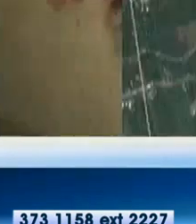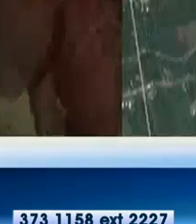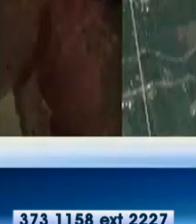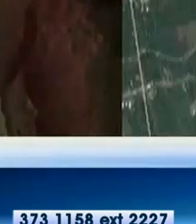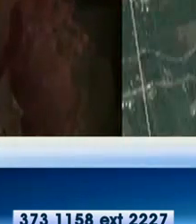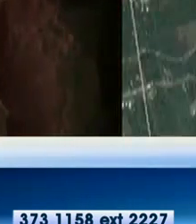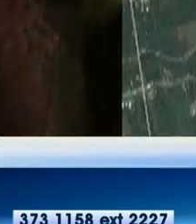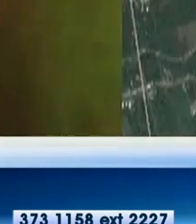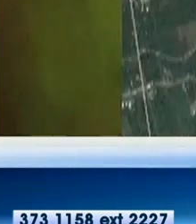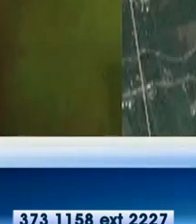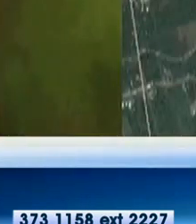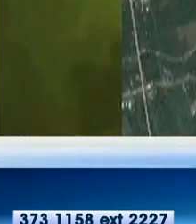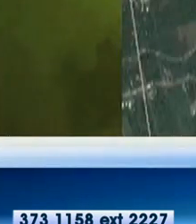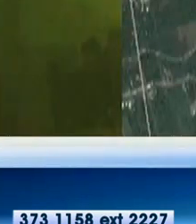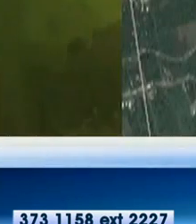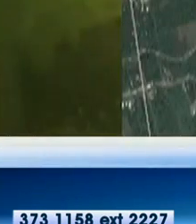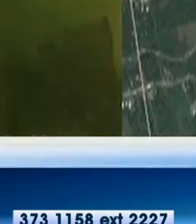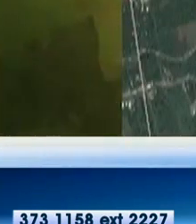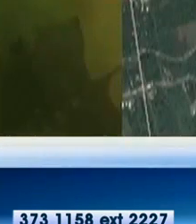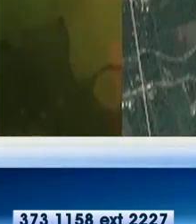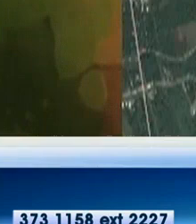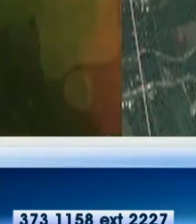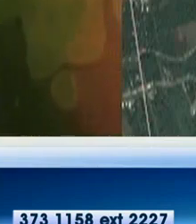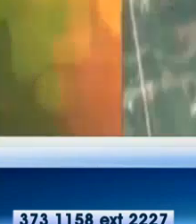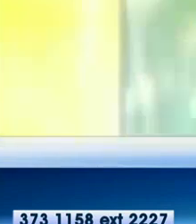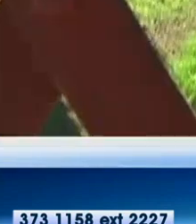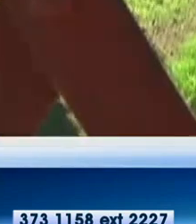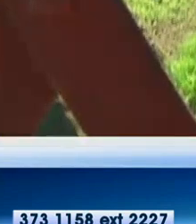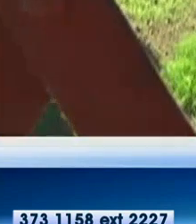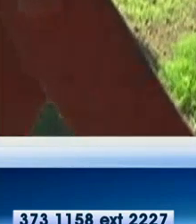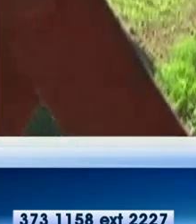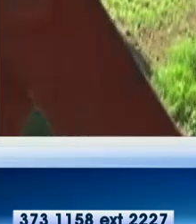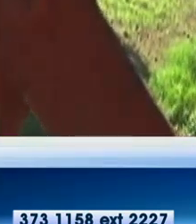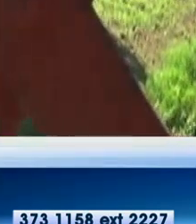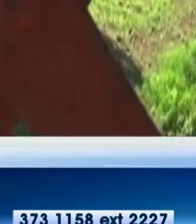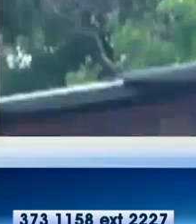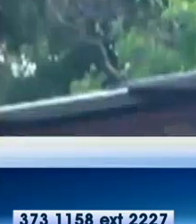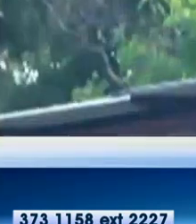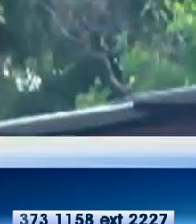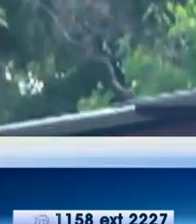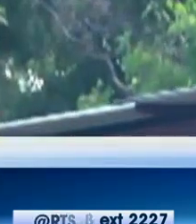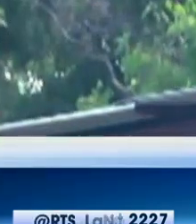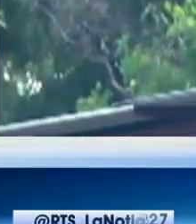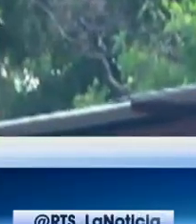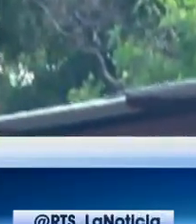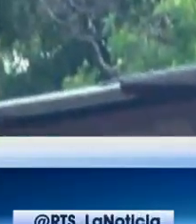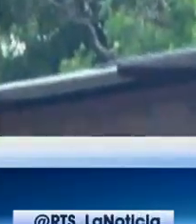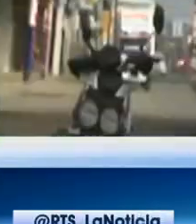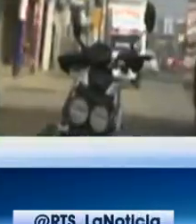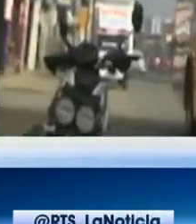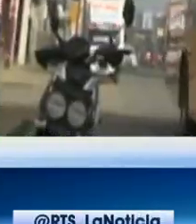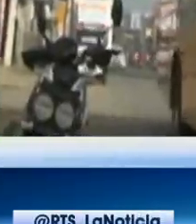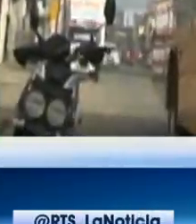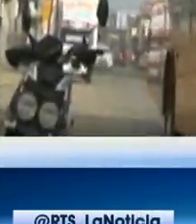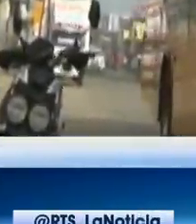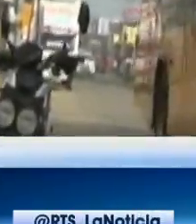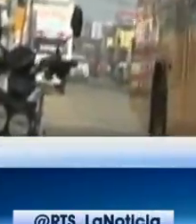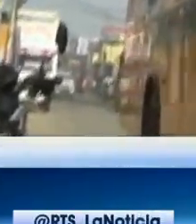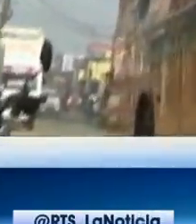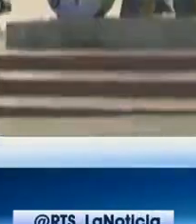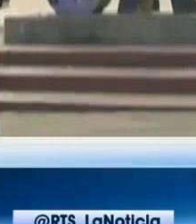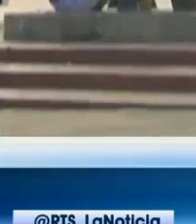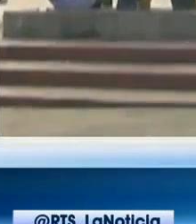En el Cantón Bolívar de Manabí se encuentra Calceta, conocida por sus curiosas historias, su popular río Carrizal y sus